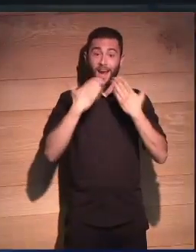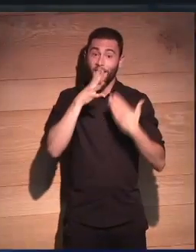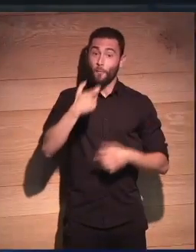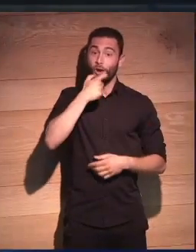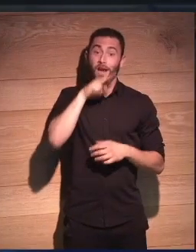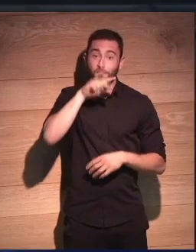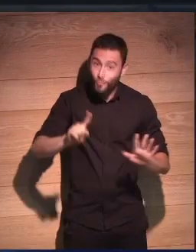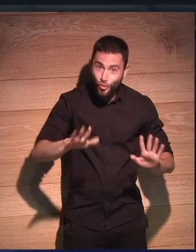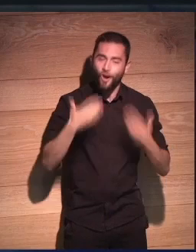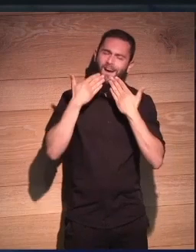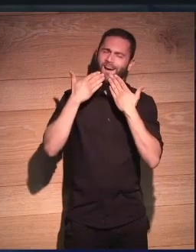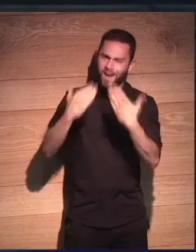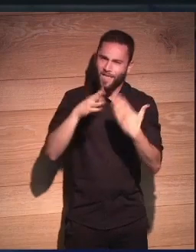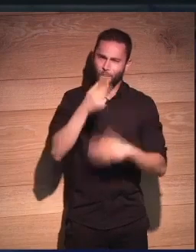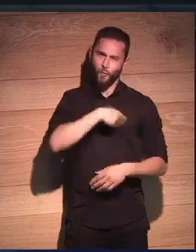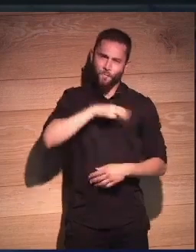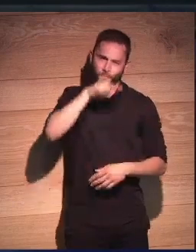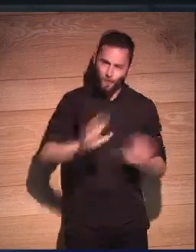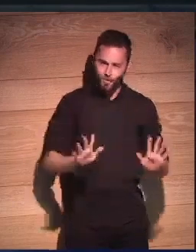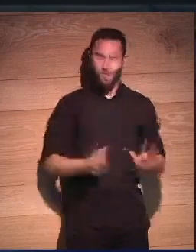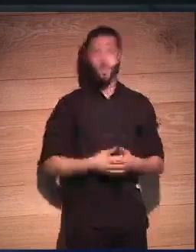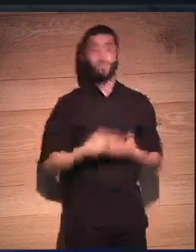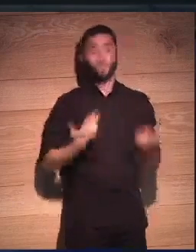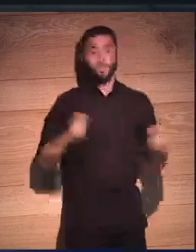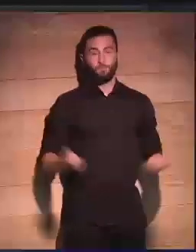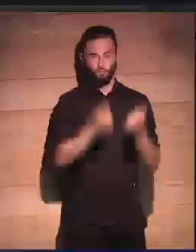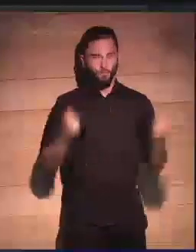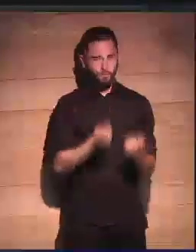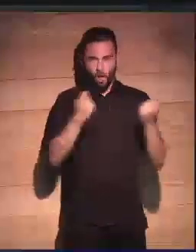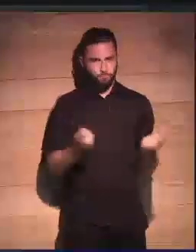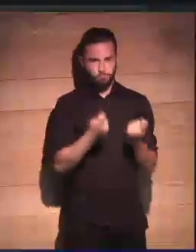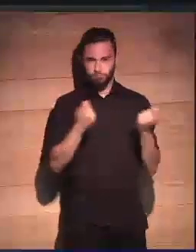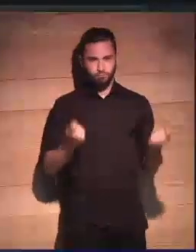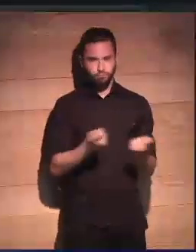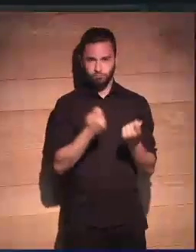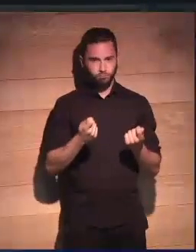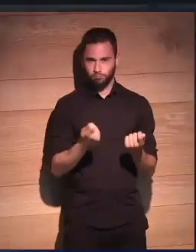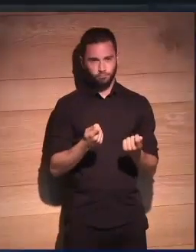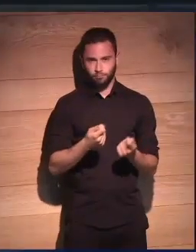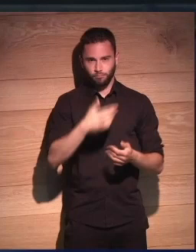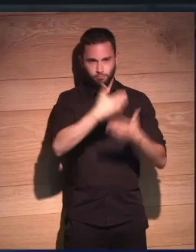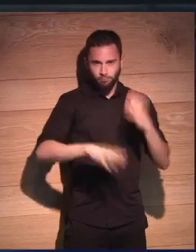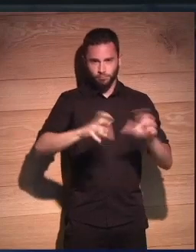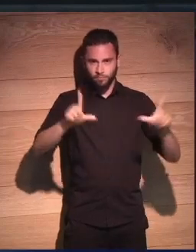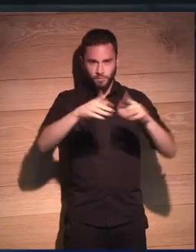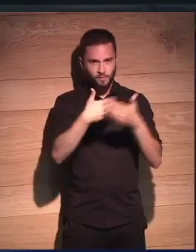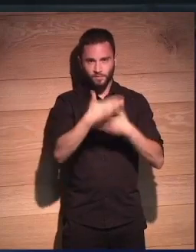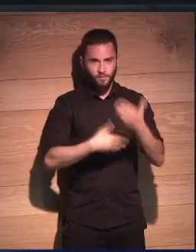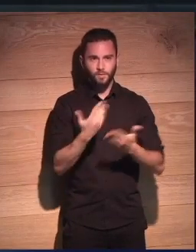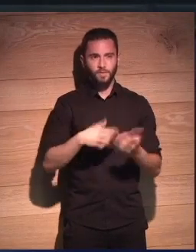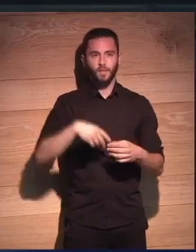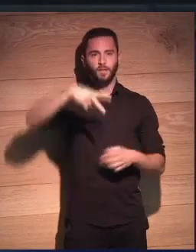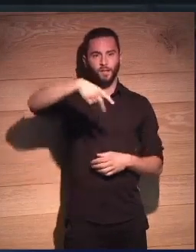agradezco infinitamente. Y bueno, ha publicado en la mayoría de grandes medios, The Economist, The Observer,